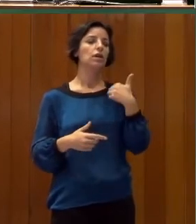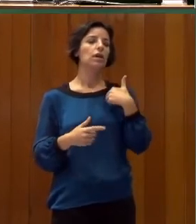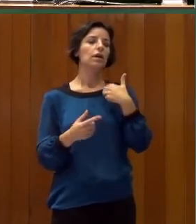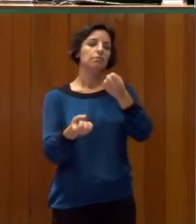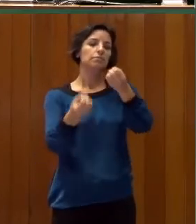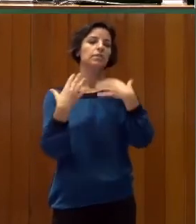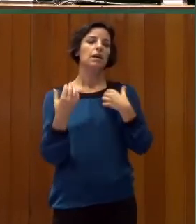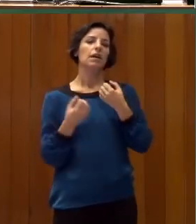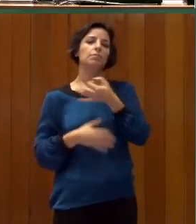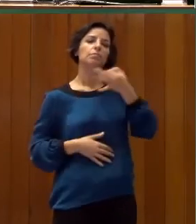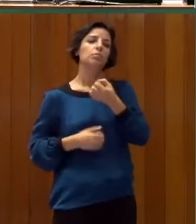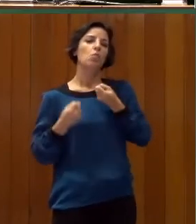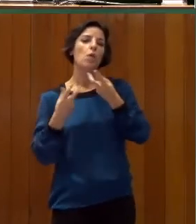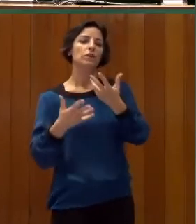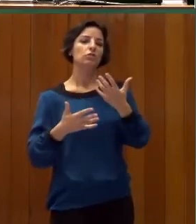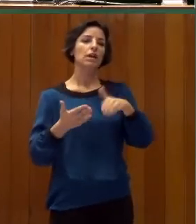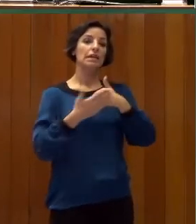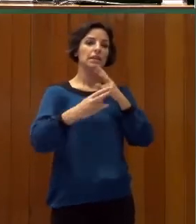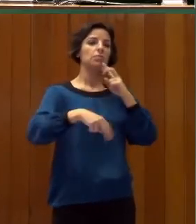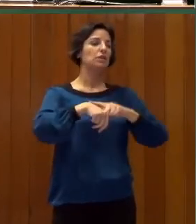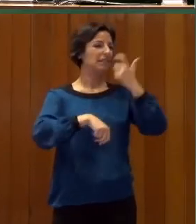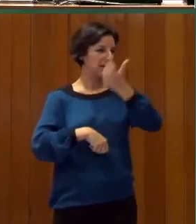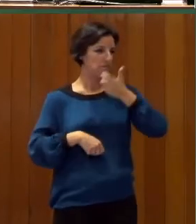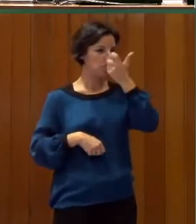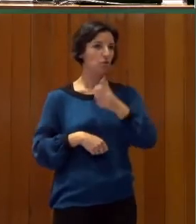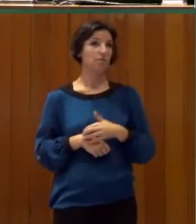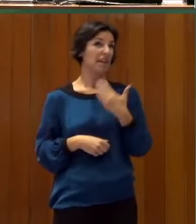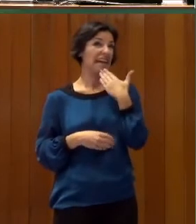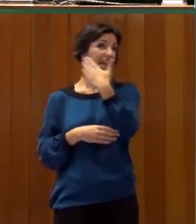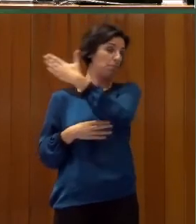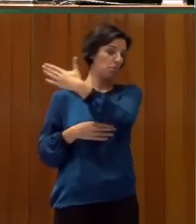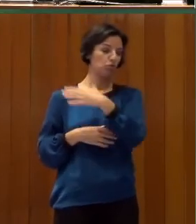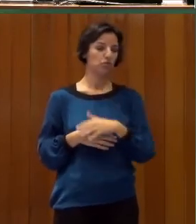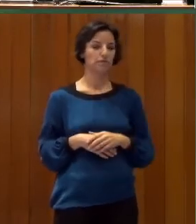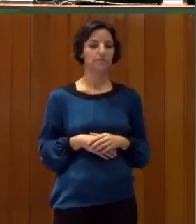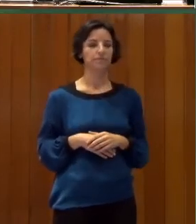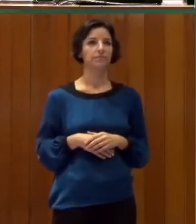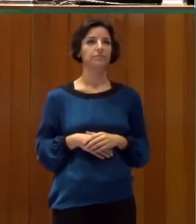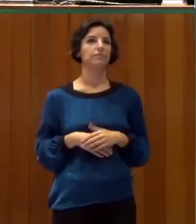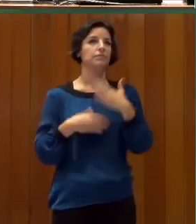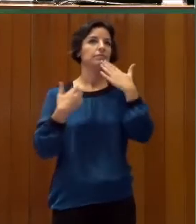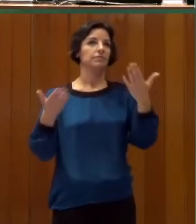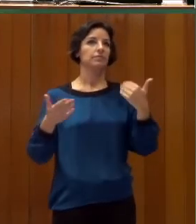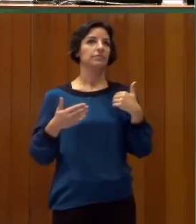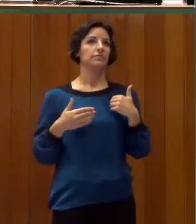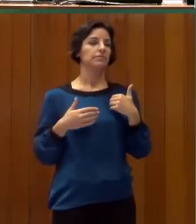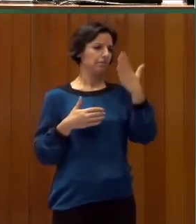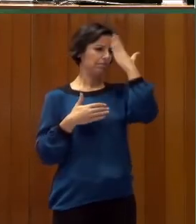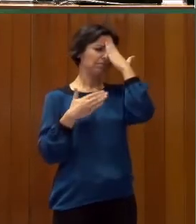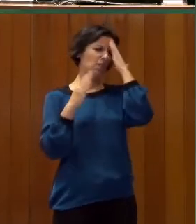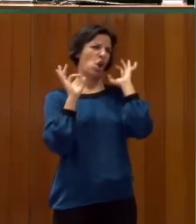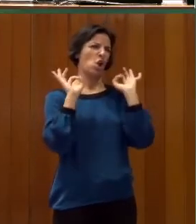y tiempo de reacción. Aquí os presento también unos ejemplos. Tenemos en la condición